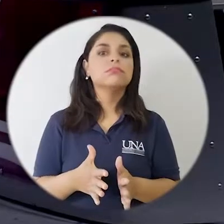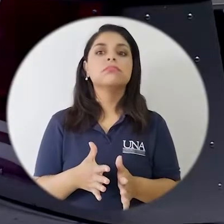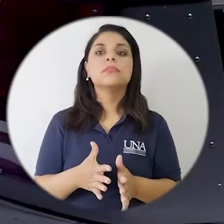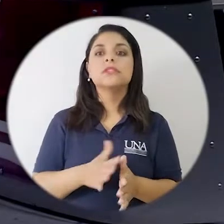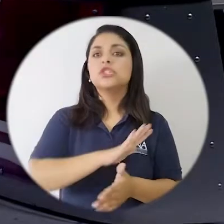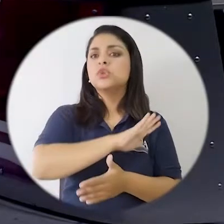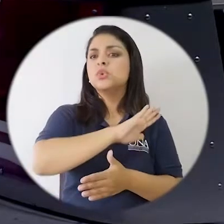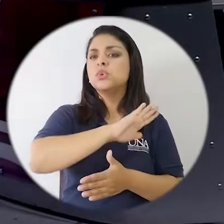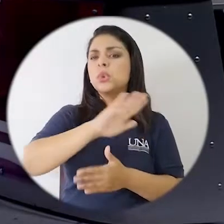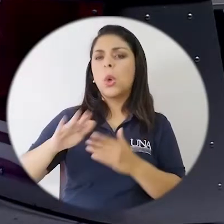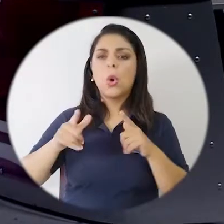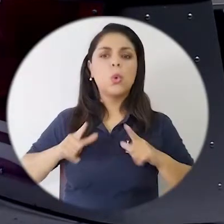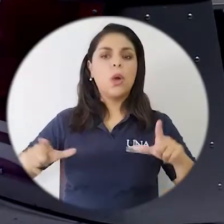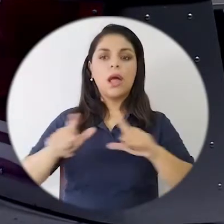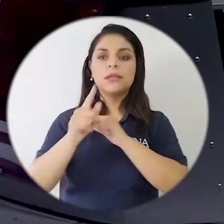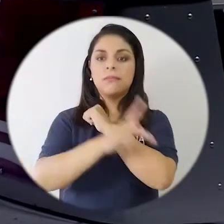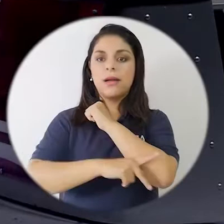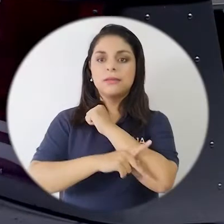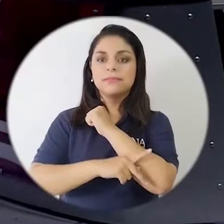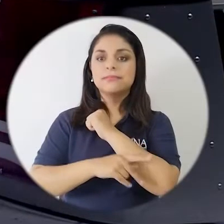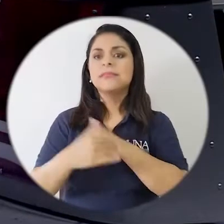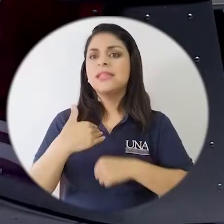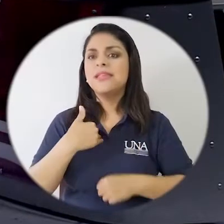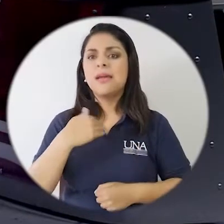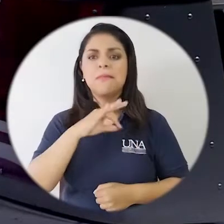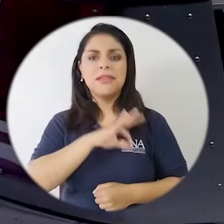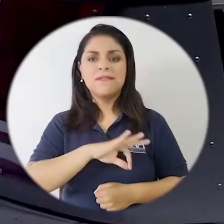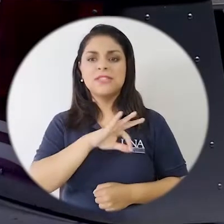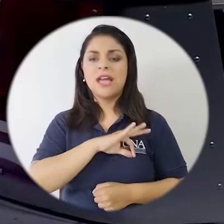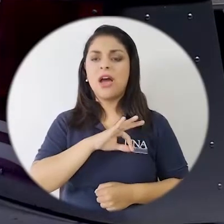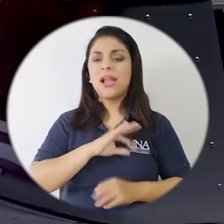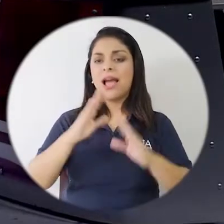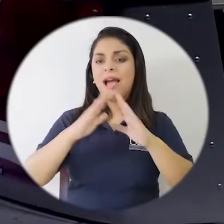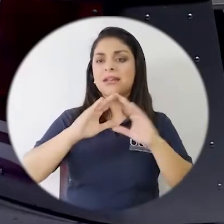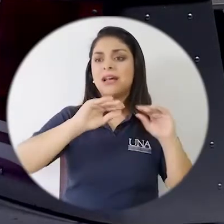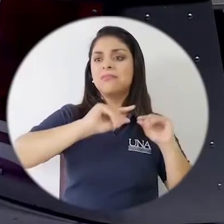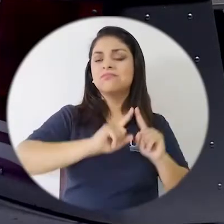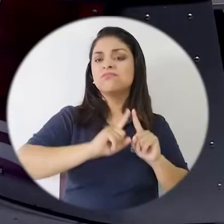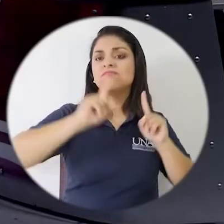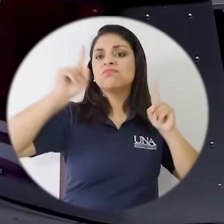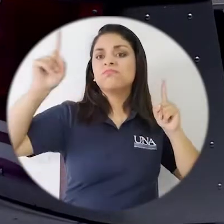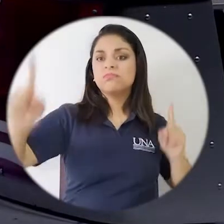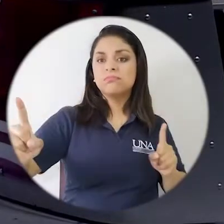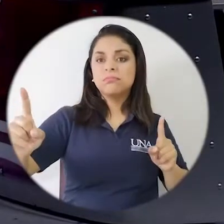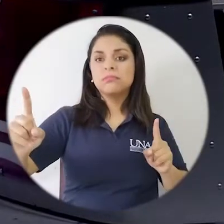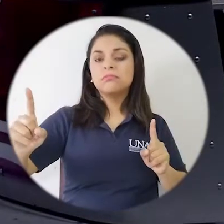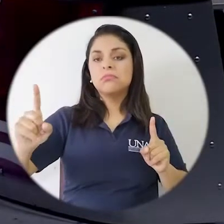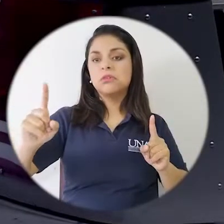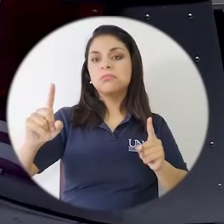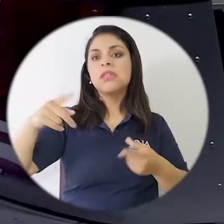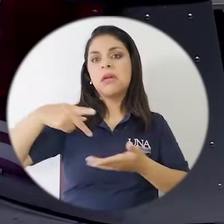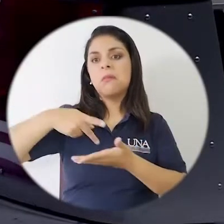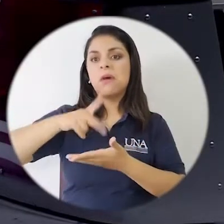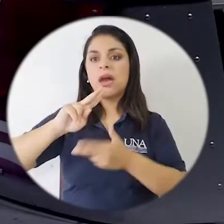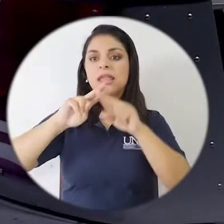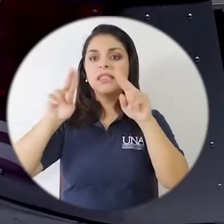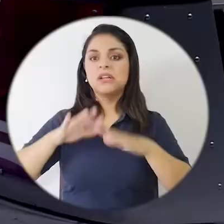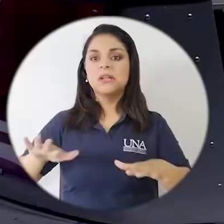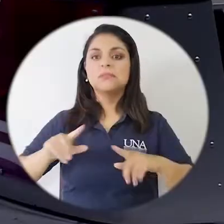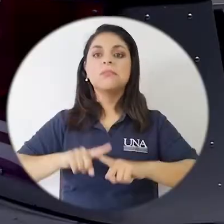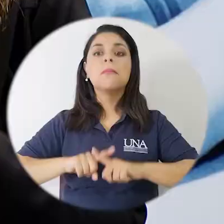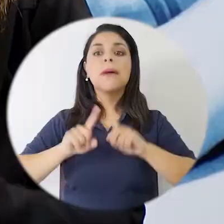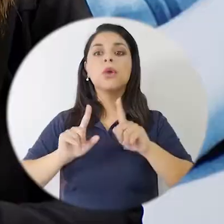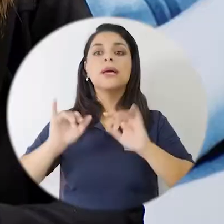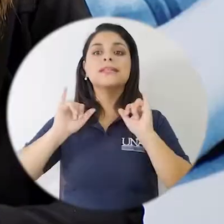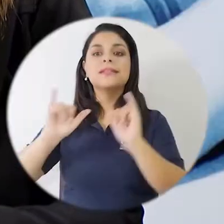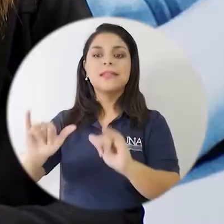las zonas del país y les ha beneficiado poder recibir la clase desde allá, porque si bien es cierto, tienen que pagar internet, están en su casa,